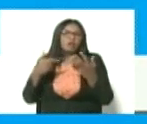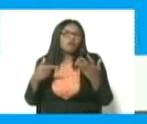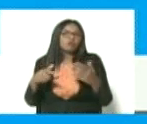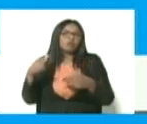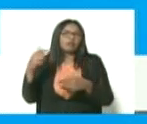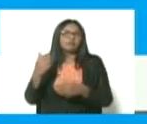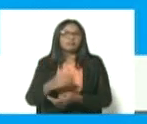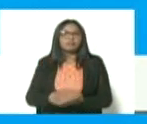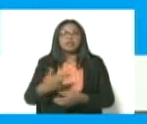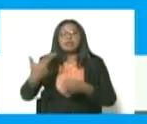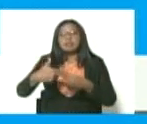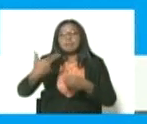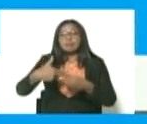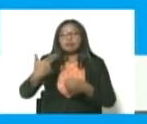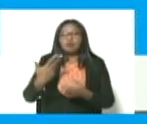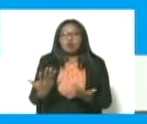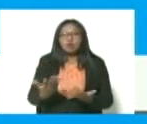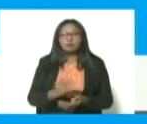petróleo,